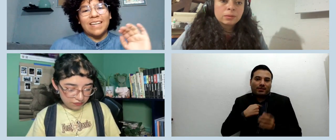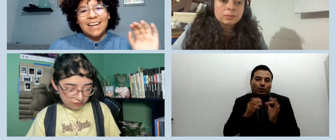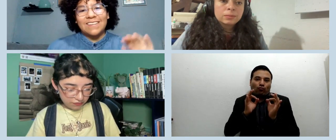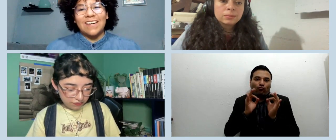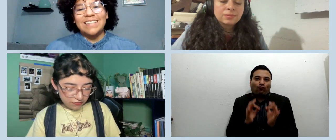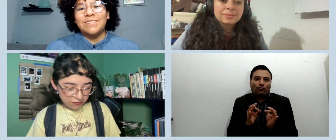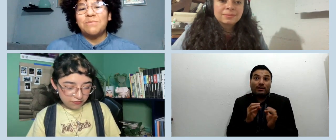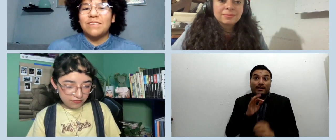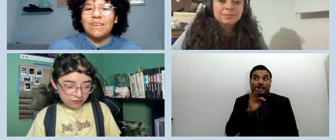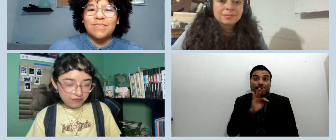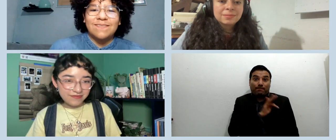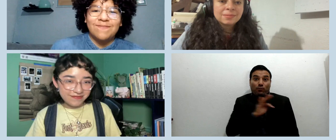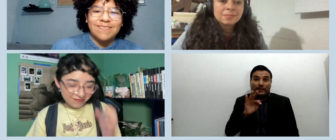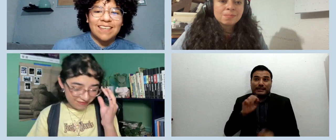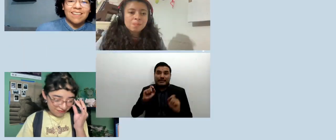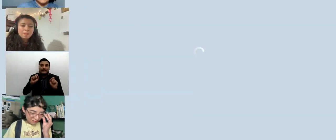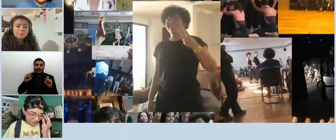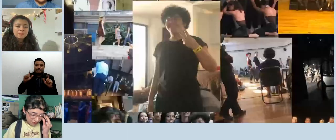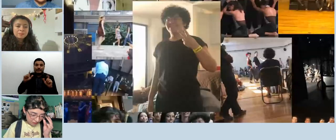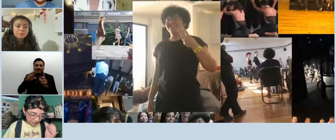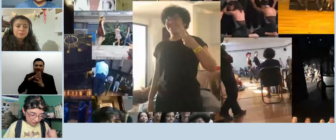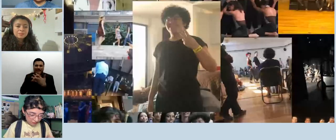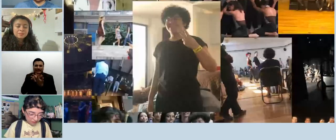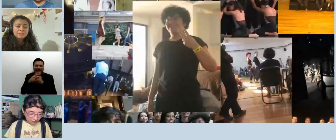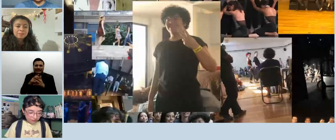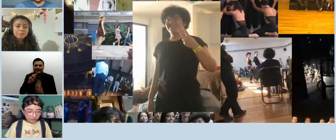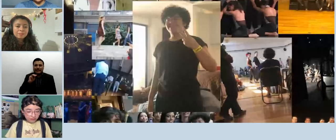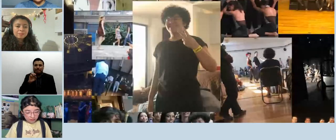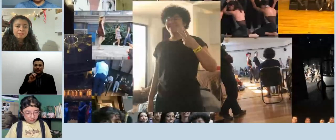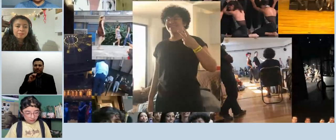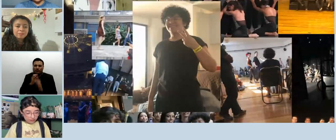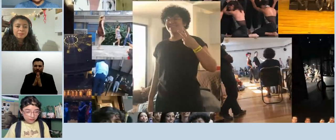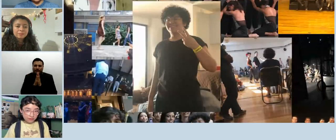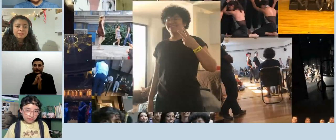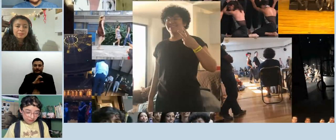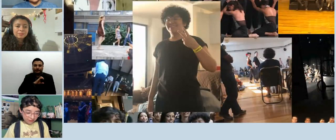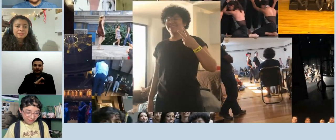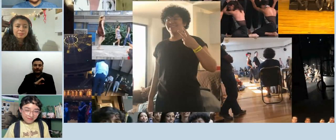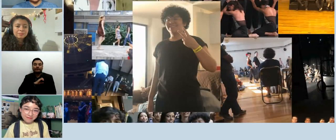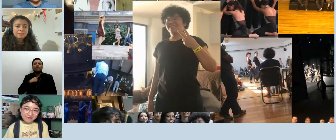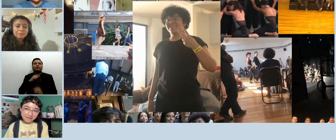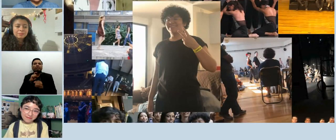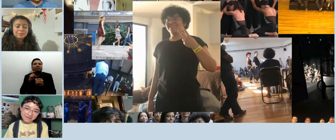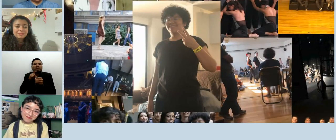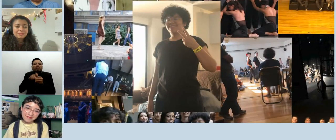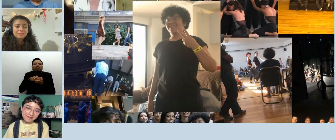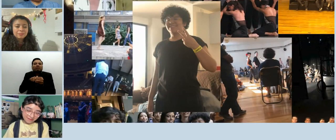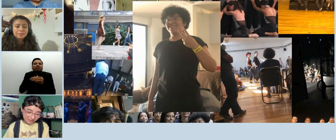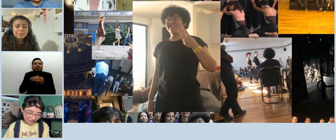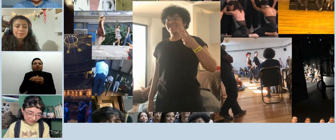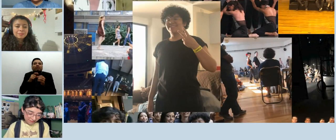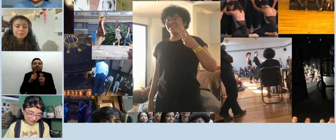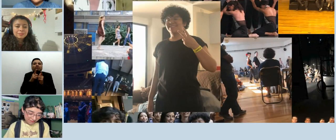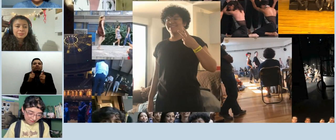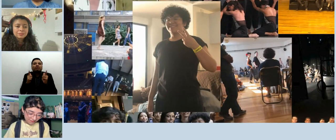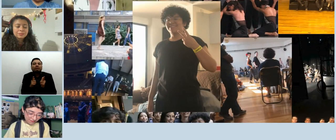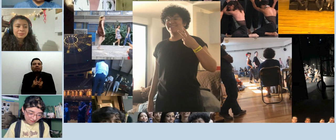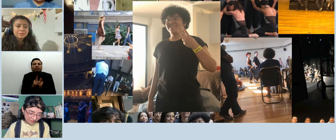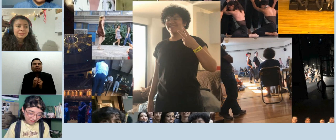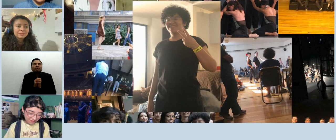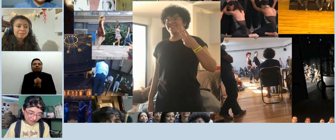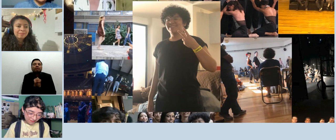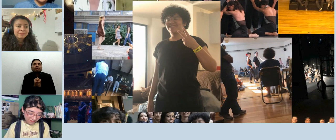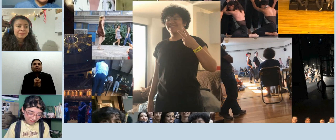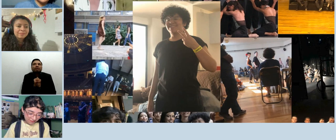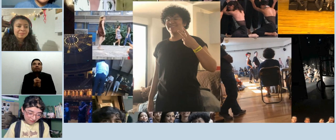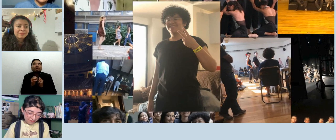podemos poner el collage por favor eh Pues yo entré a apuntes Eh pues ya ya fue